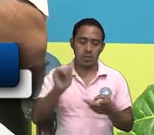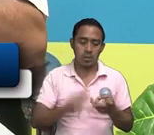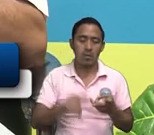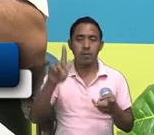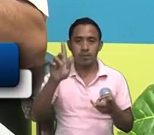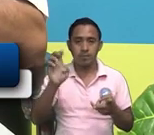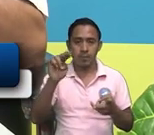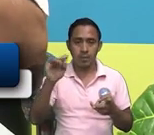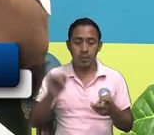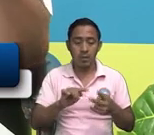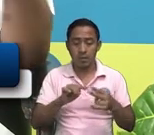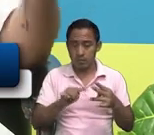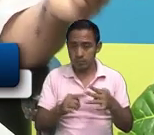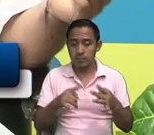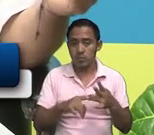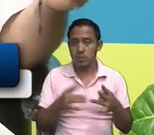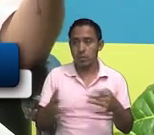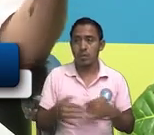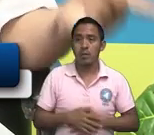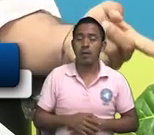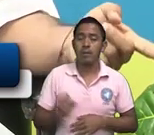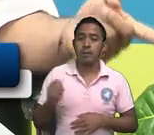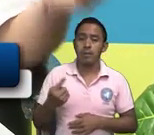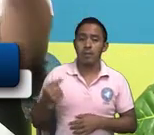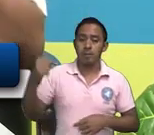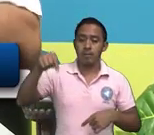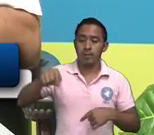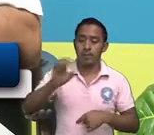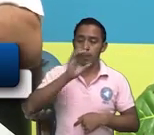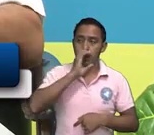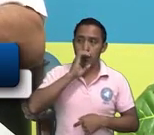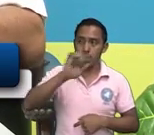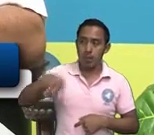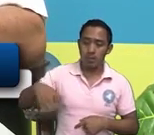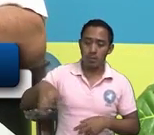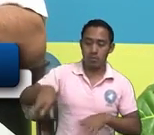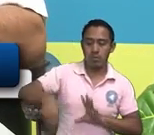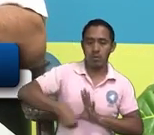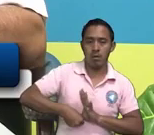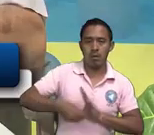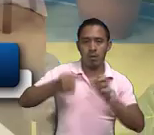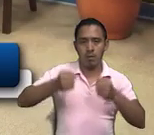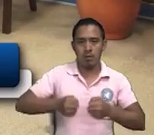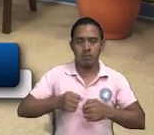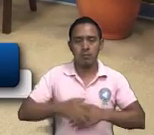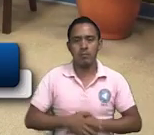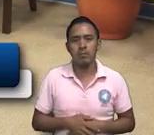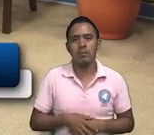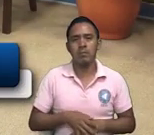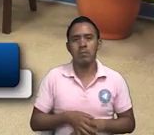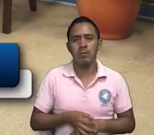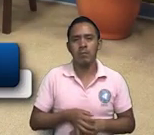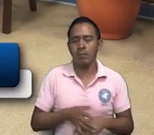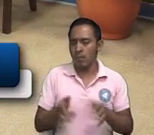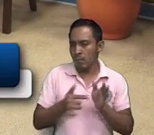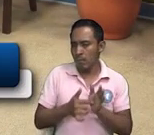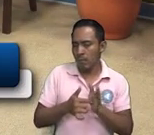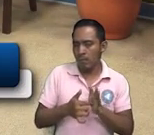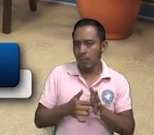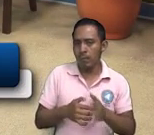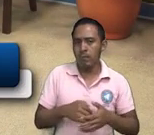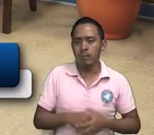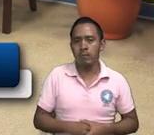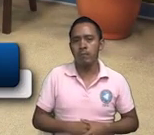este tipo de lombrices. Principalmente, primero hace un ciclo en el cerdo y después hace un ciclo en el humano. Ya, ahora, por ejemplo, hay